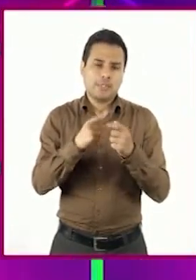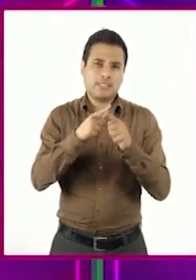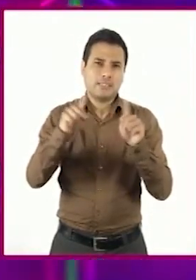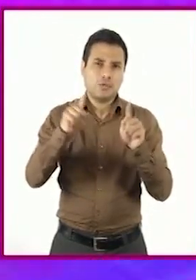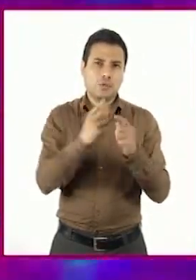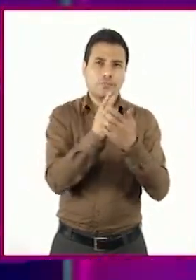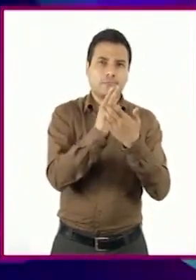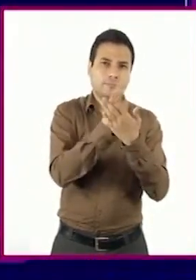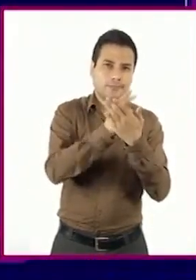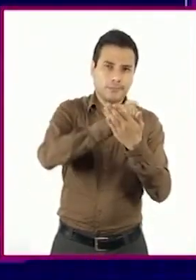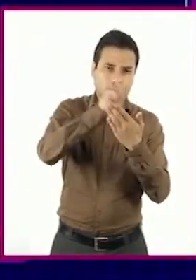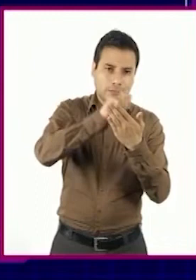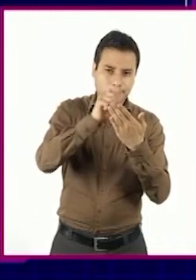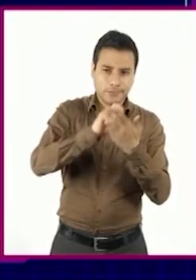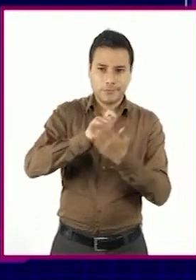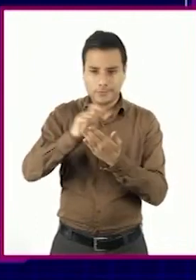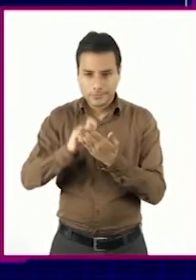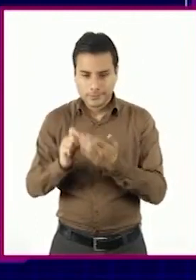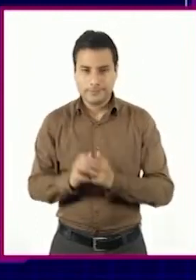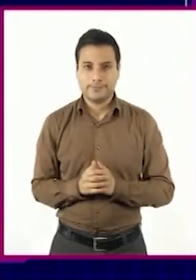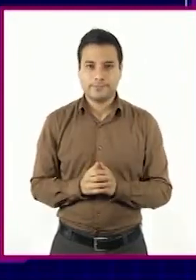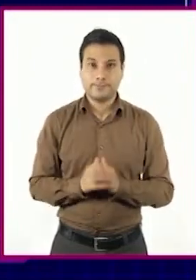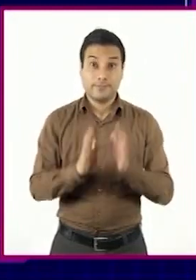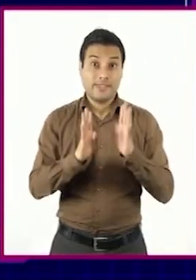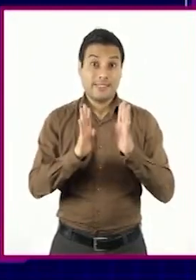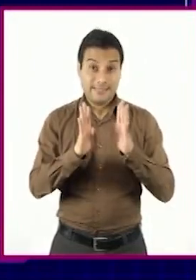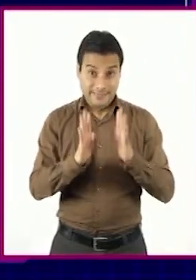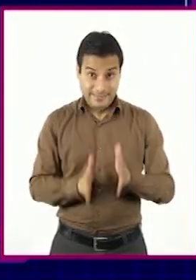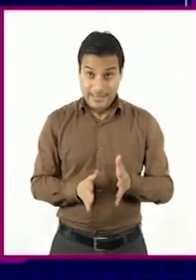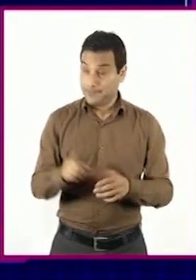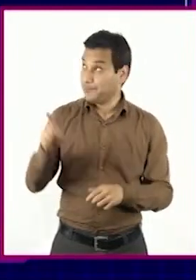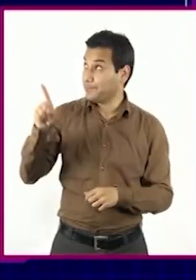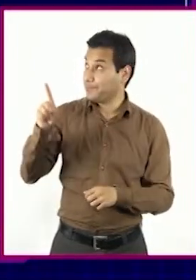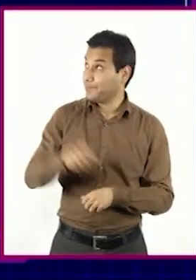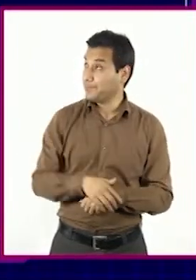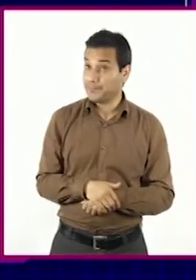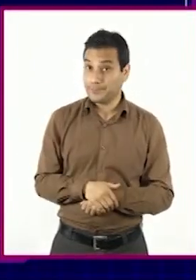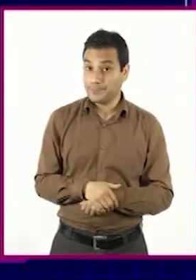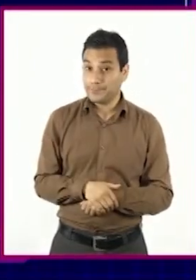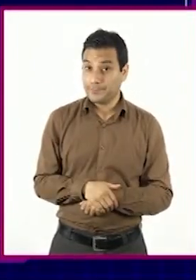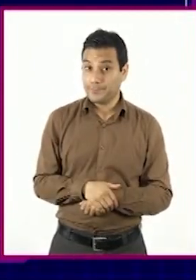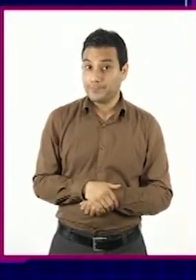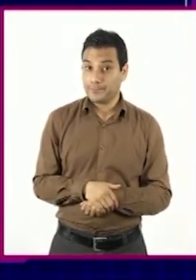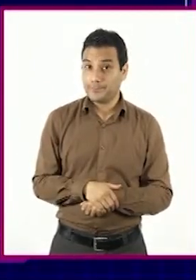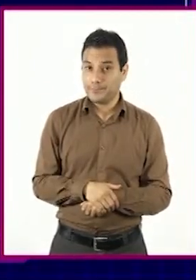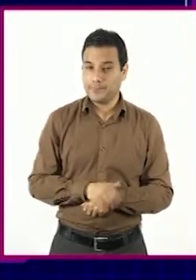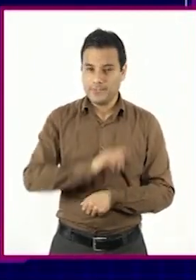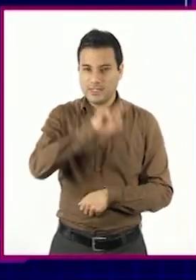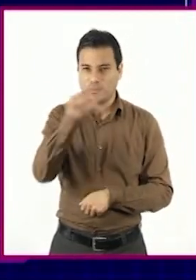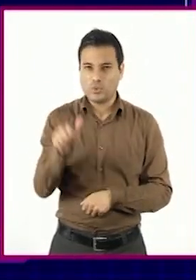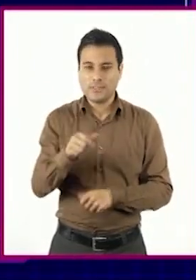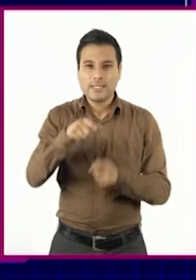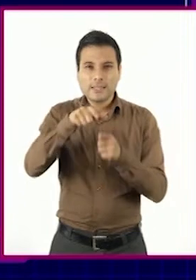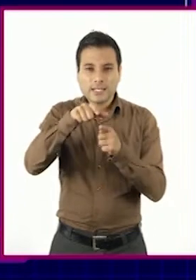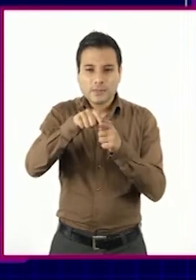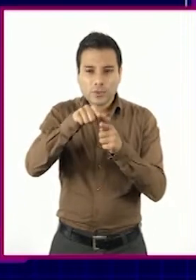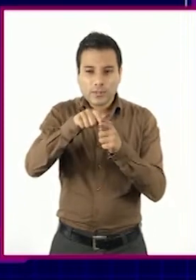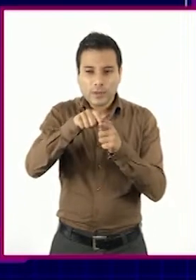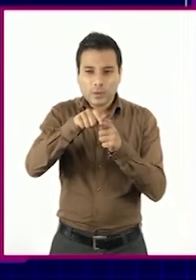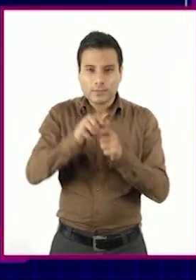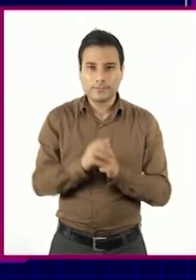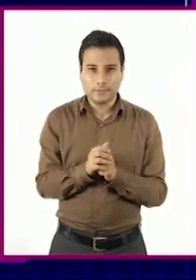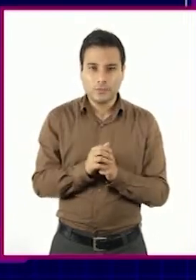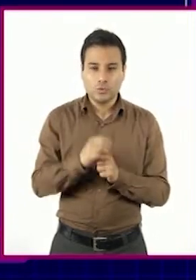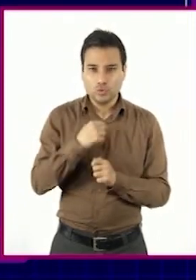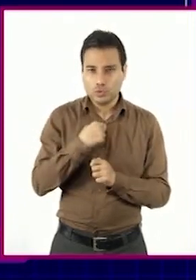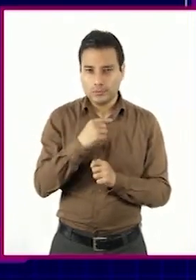uno. Después de trazar la circunferencia, se coloca el transportador sobre la misma, tomando como referencia